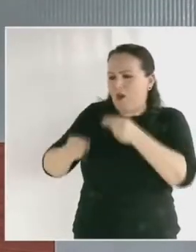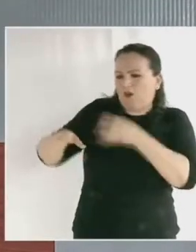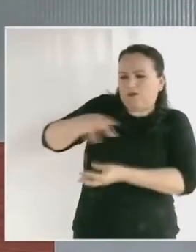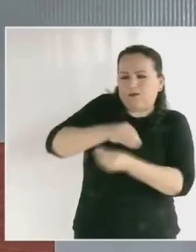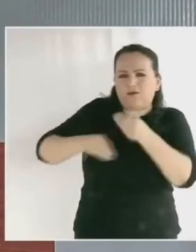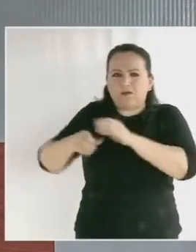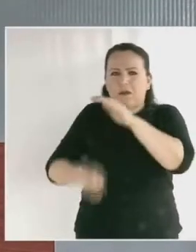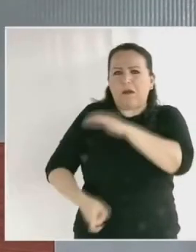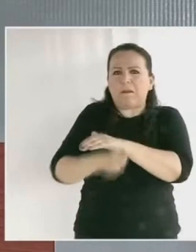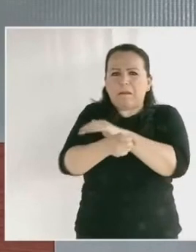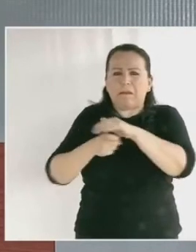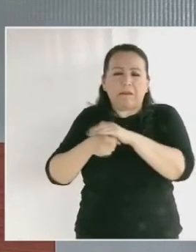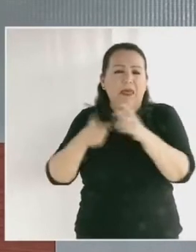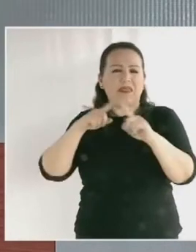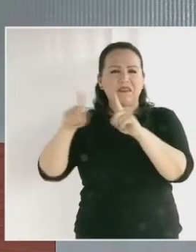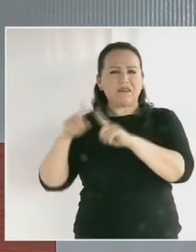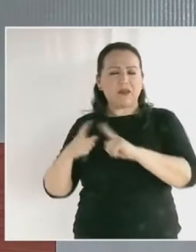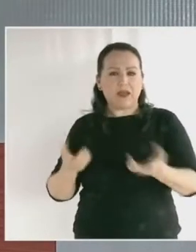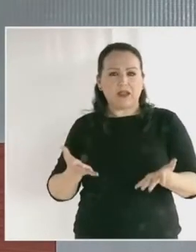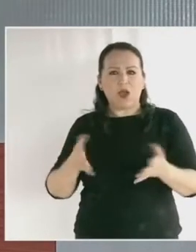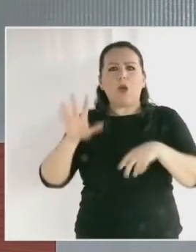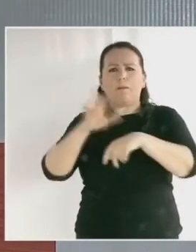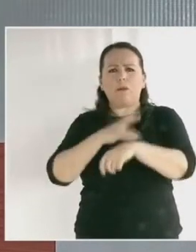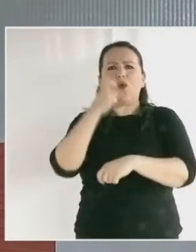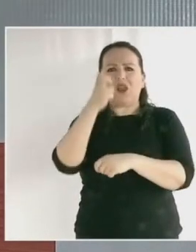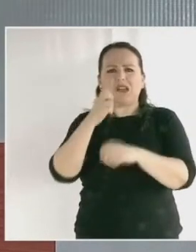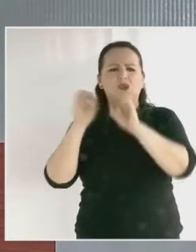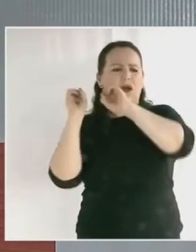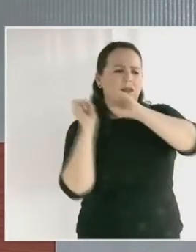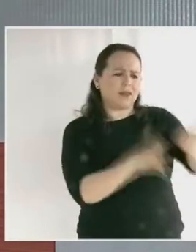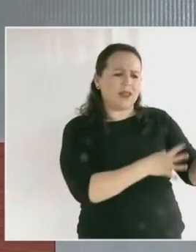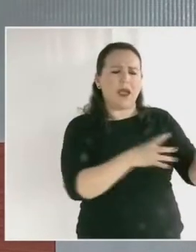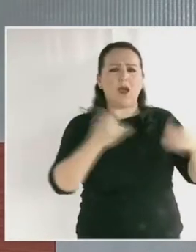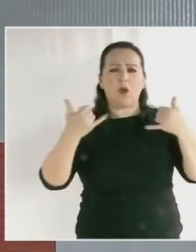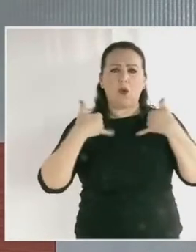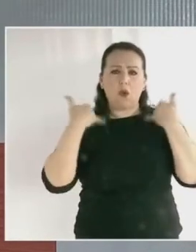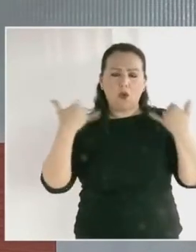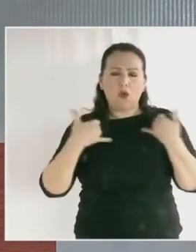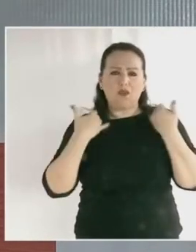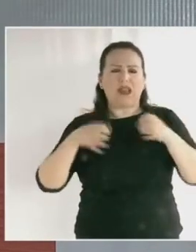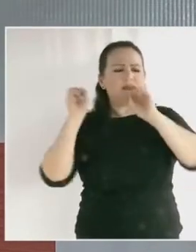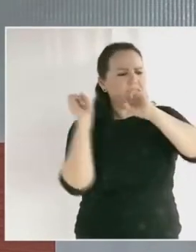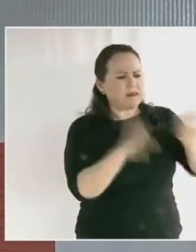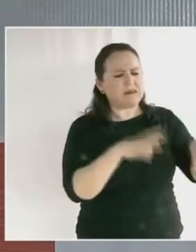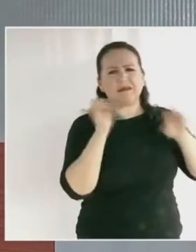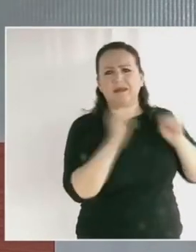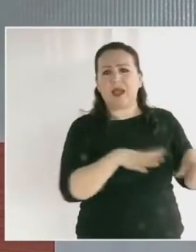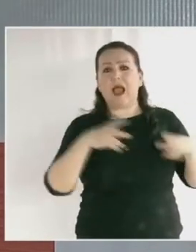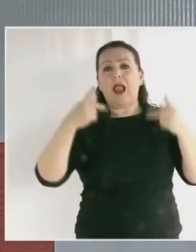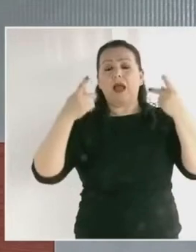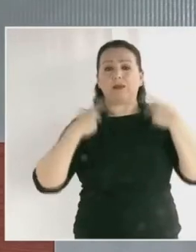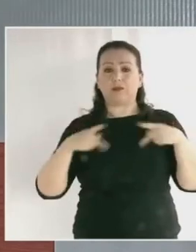Por eso se abandonó a los jóvenes, se abandonó a la gente.